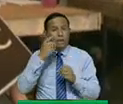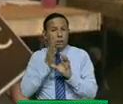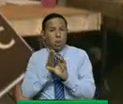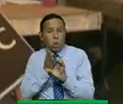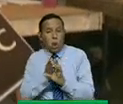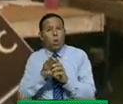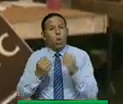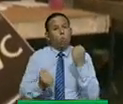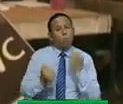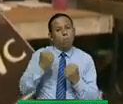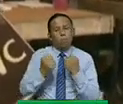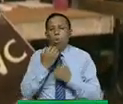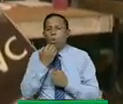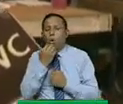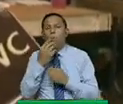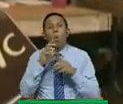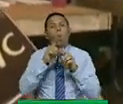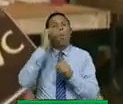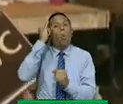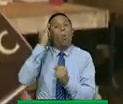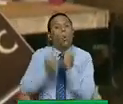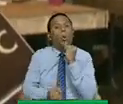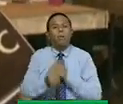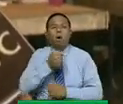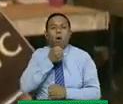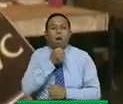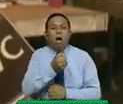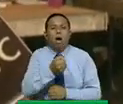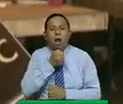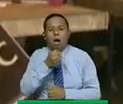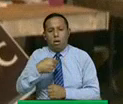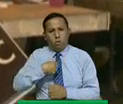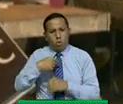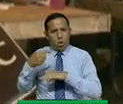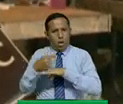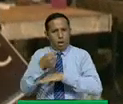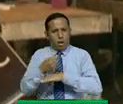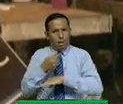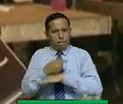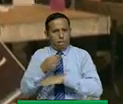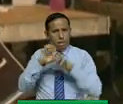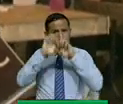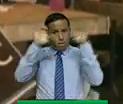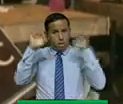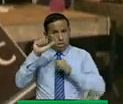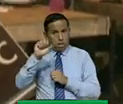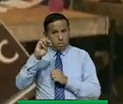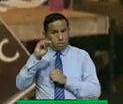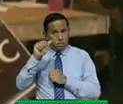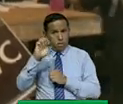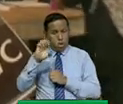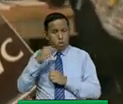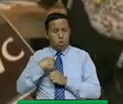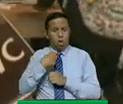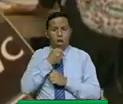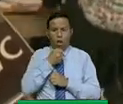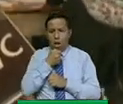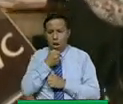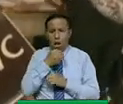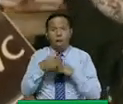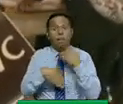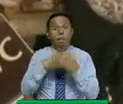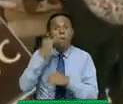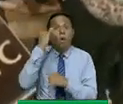entrevista en la que participaré directamente como gerente general de Emaceo y posteriormente se publicarán los resultados,